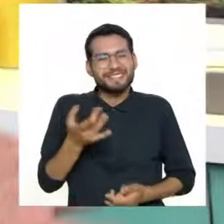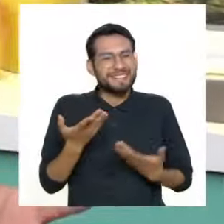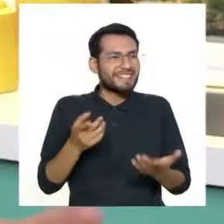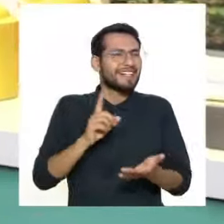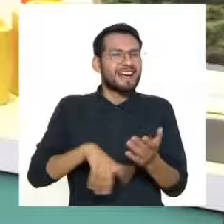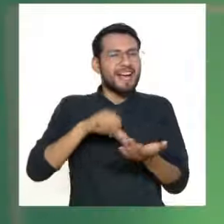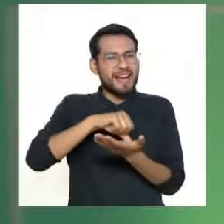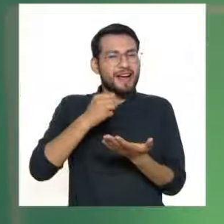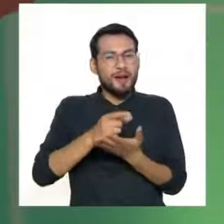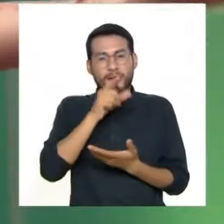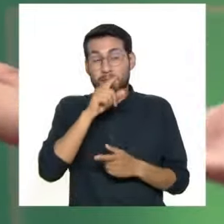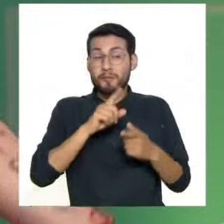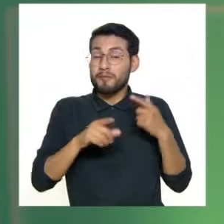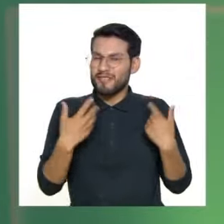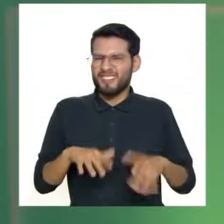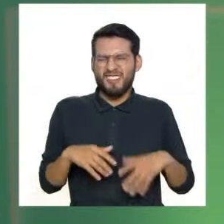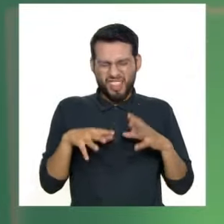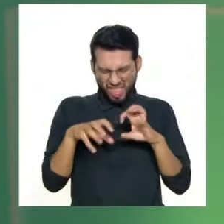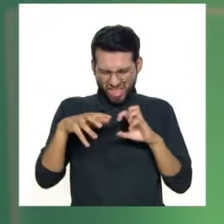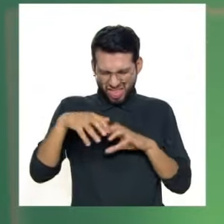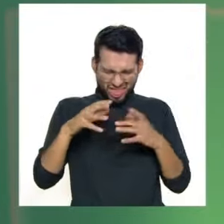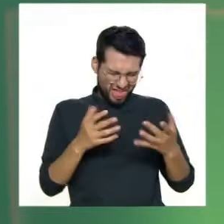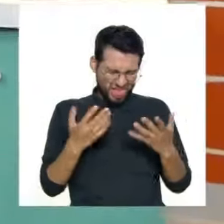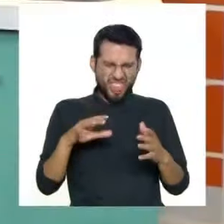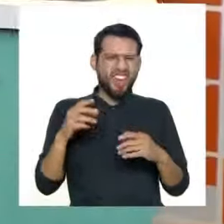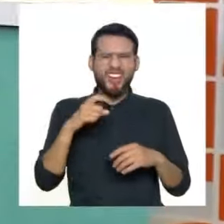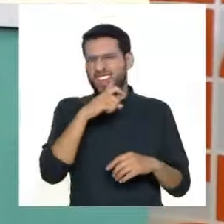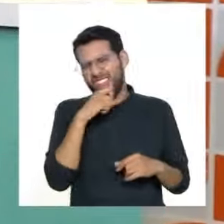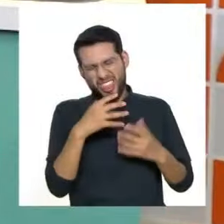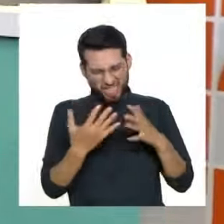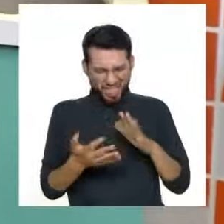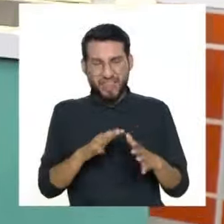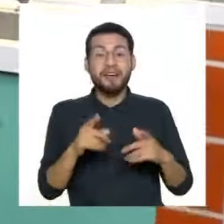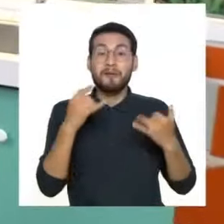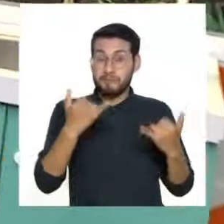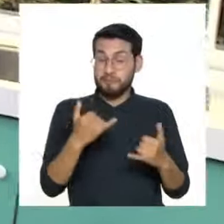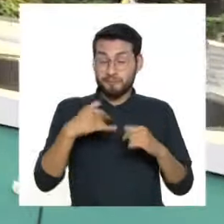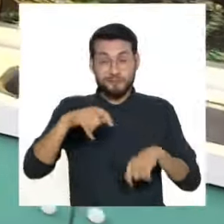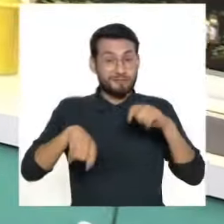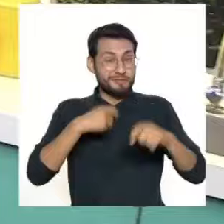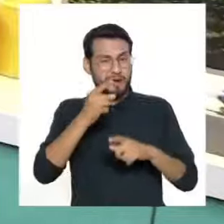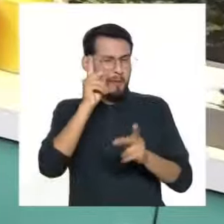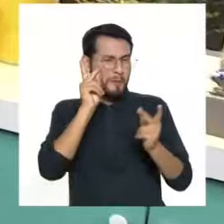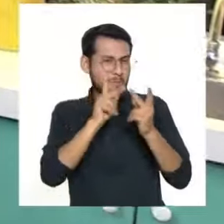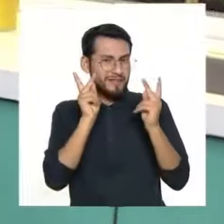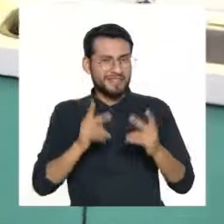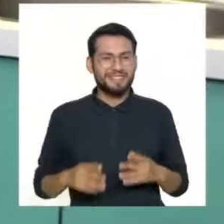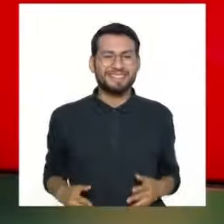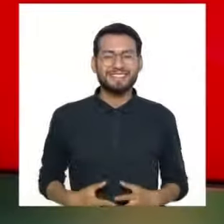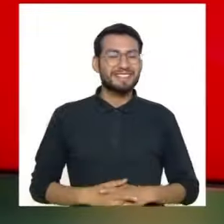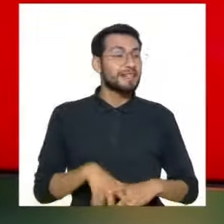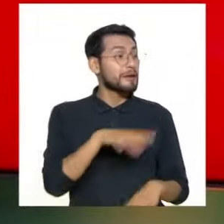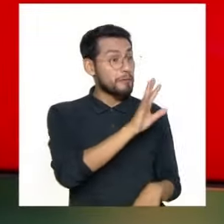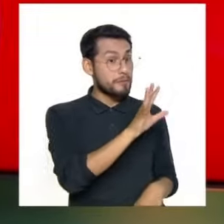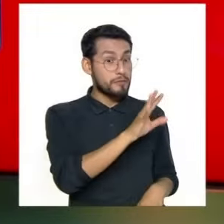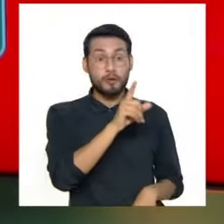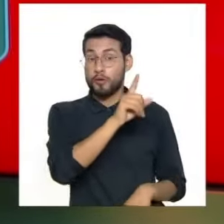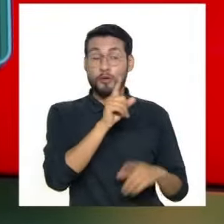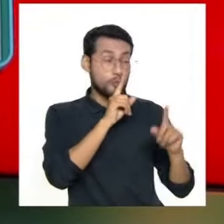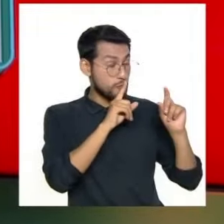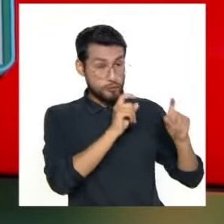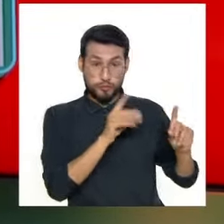ha hecho arroz pollo pero a veces te queda muy masacotudo a veces muy seco hoy día te lo vamos a hacer de la manera perfecta ahora pero papi pisu una